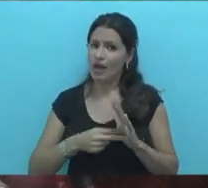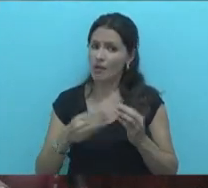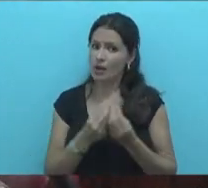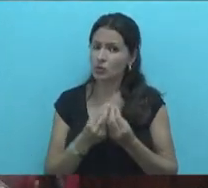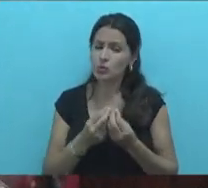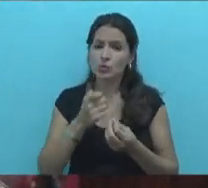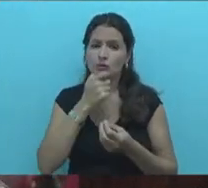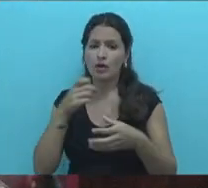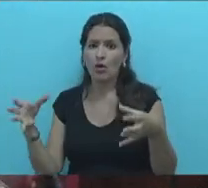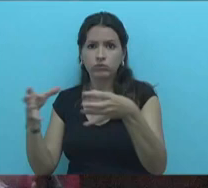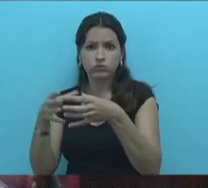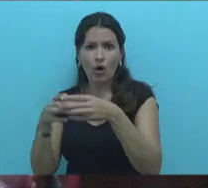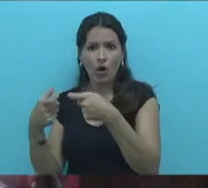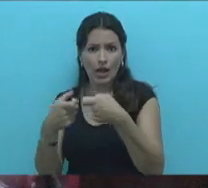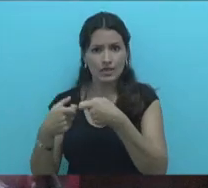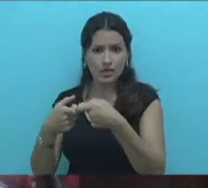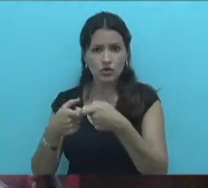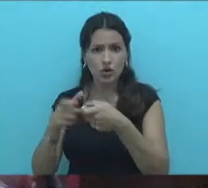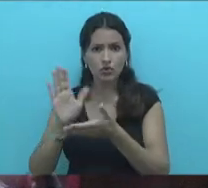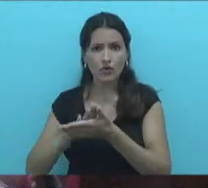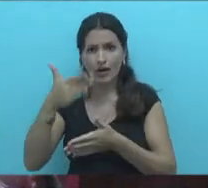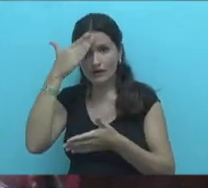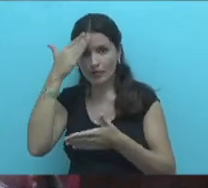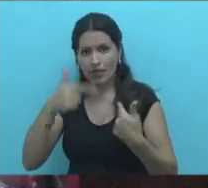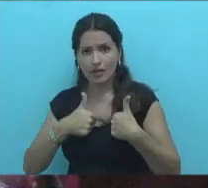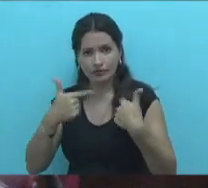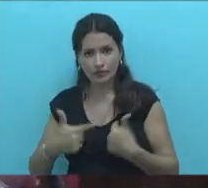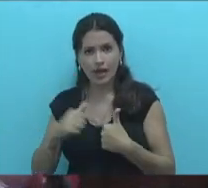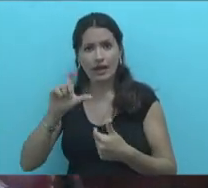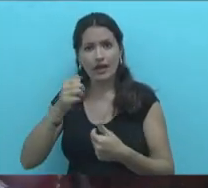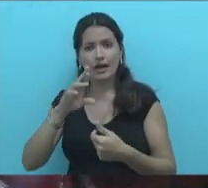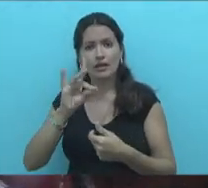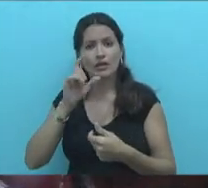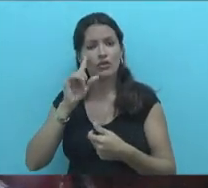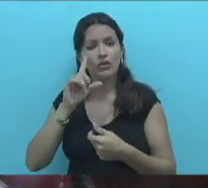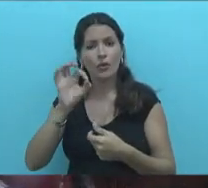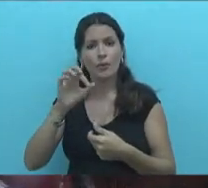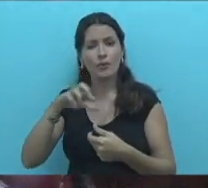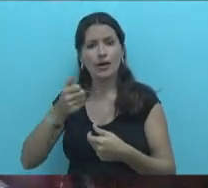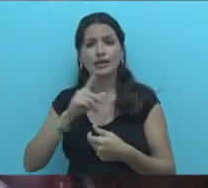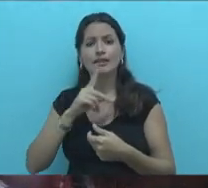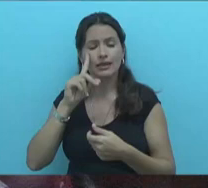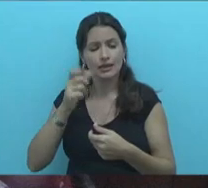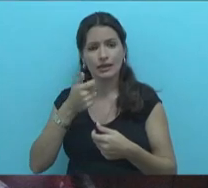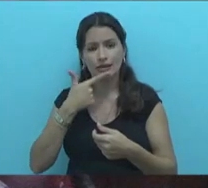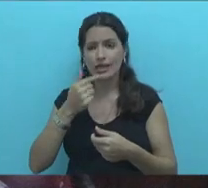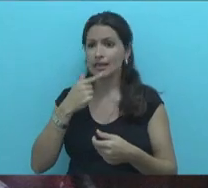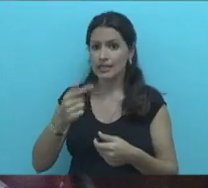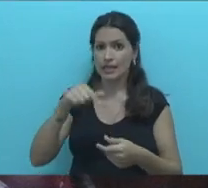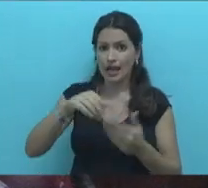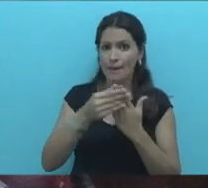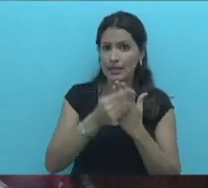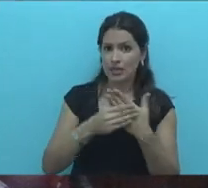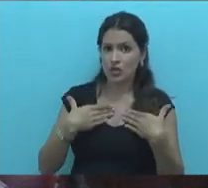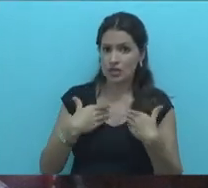de Cardiopatías Congénitas está argumentando que desde el Ministerio de Salud de nuestra provincia no se realizaron las acciones necesarias para